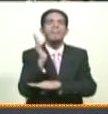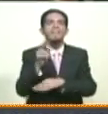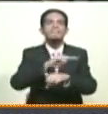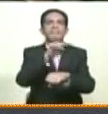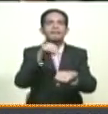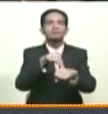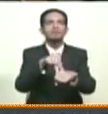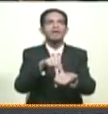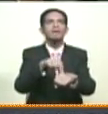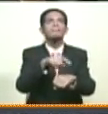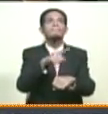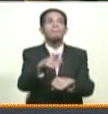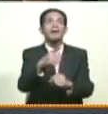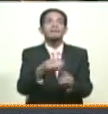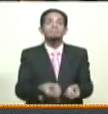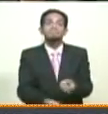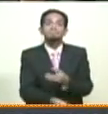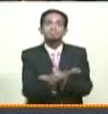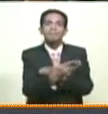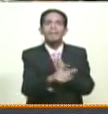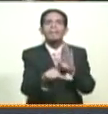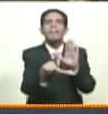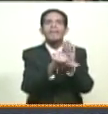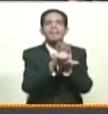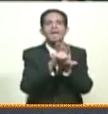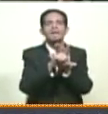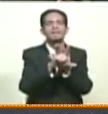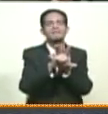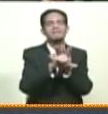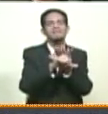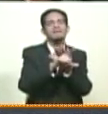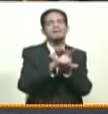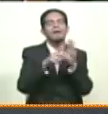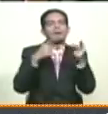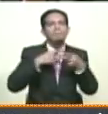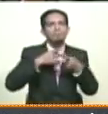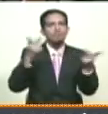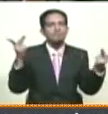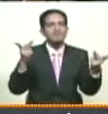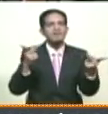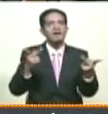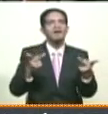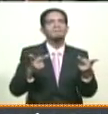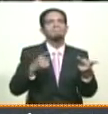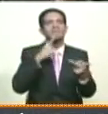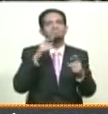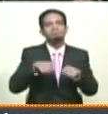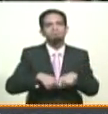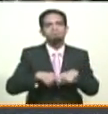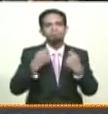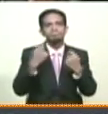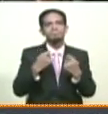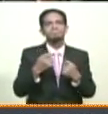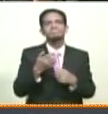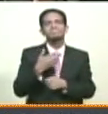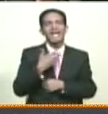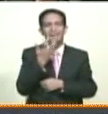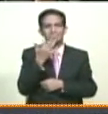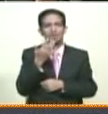y la no impunidad de delitos con hechos con fines políticos y delitos conexos durante los años 2014